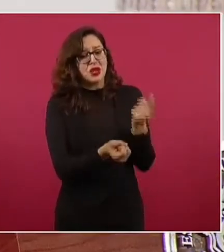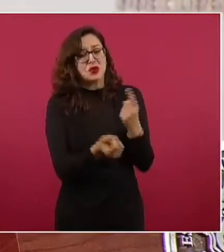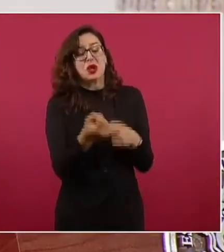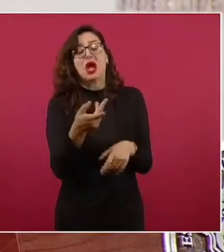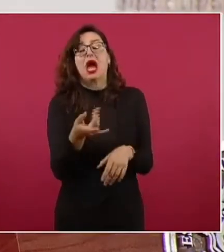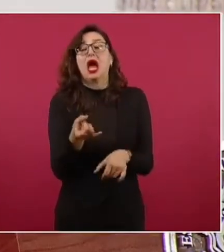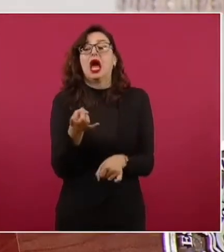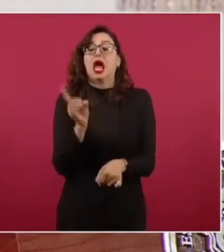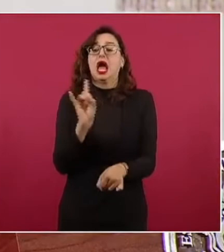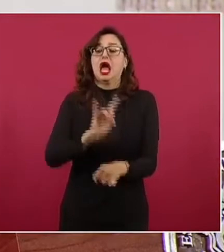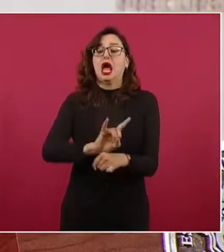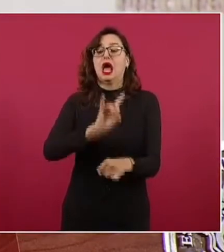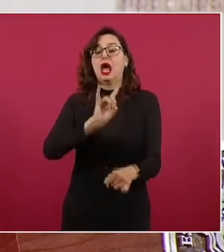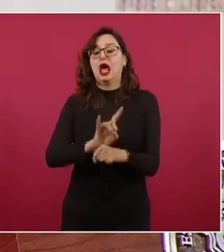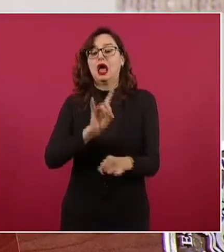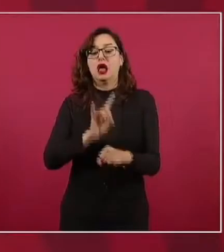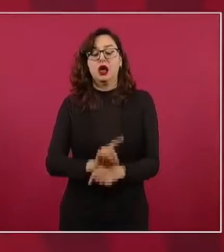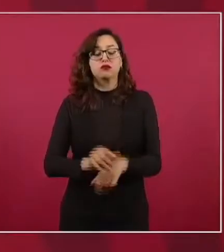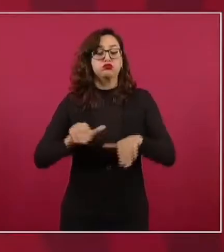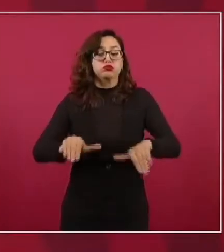supuesta pluralidad.